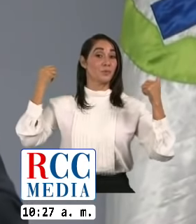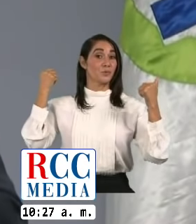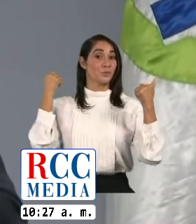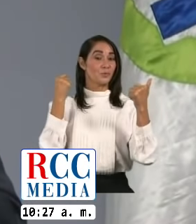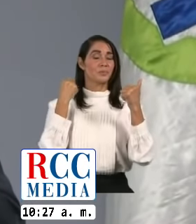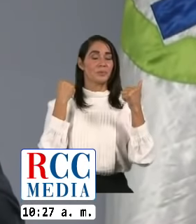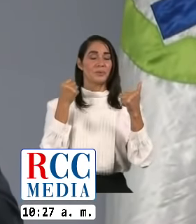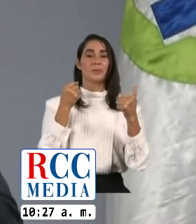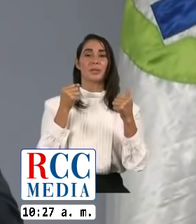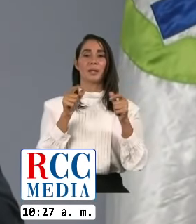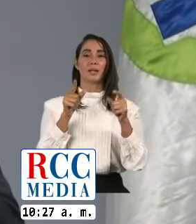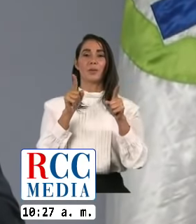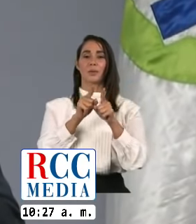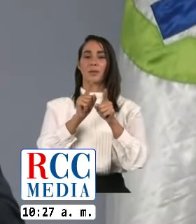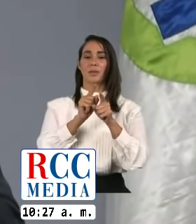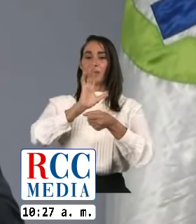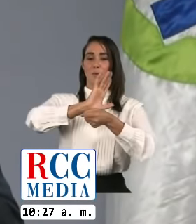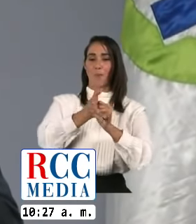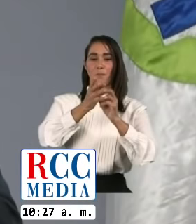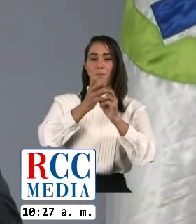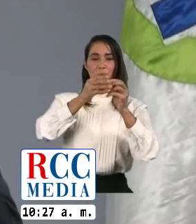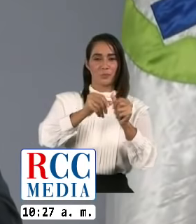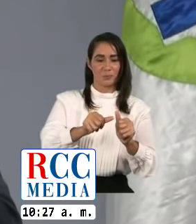y el vencimiento al